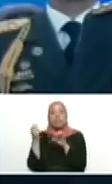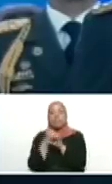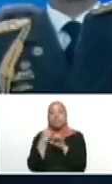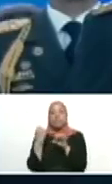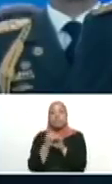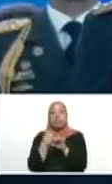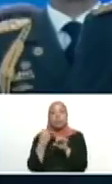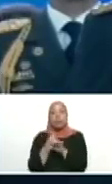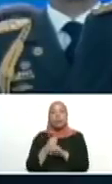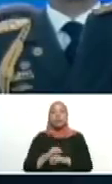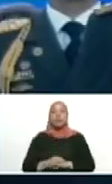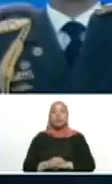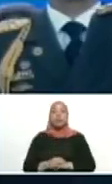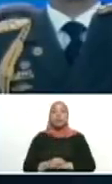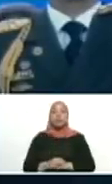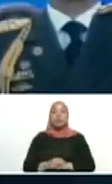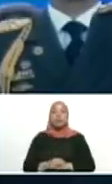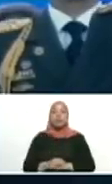trabajador,